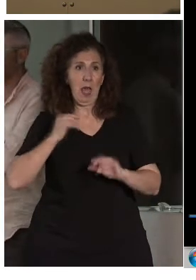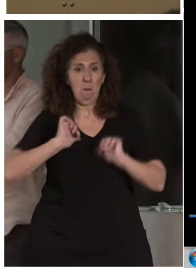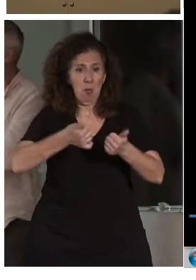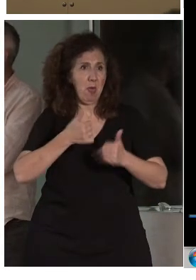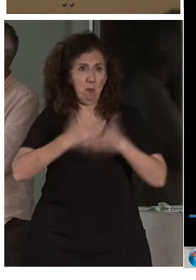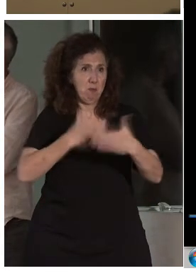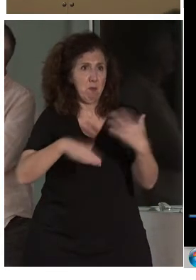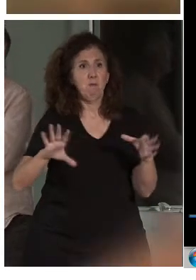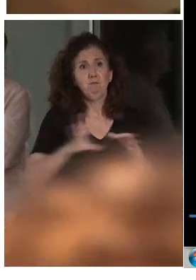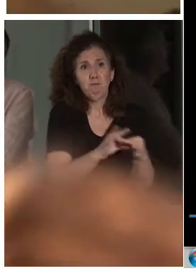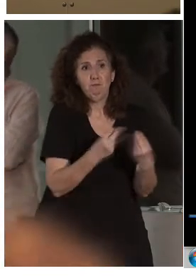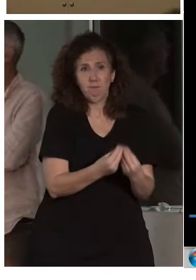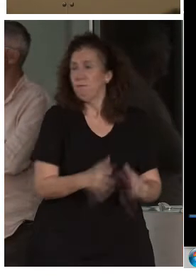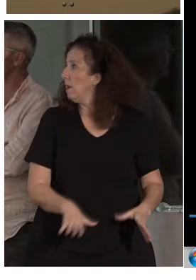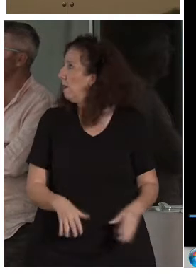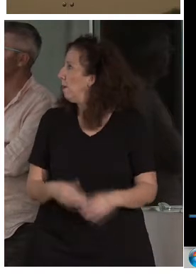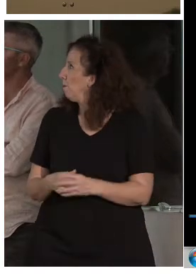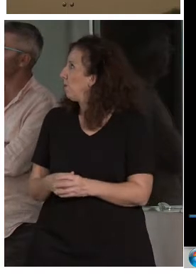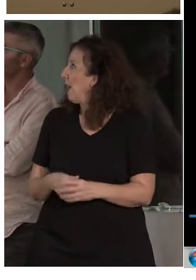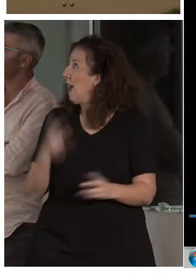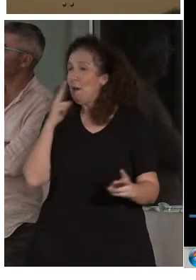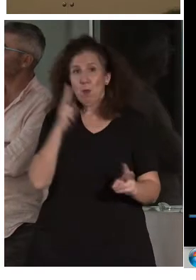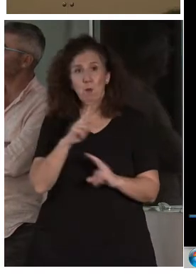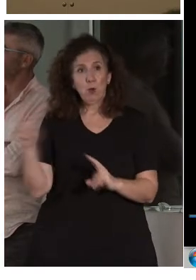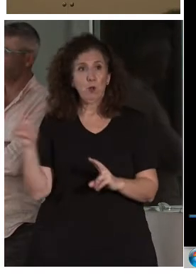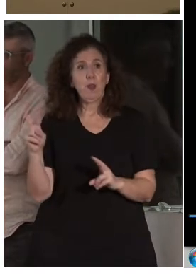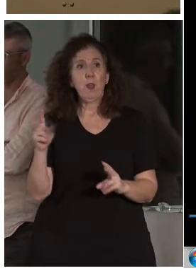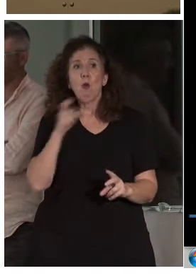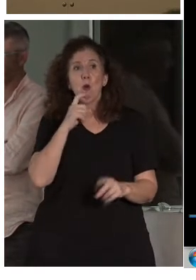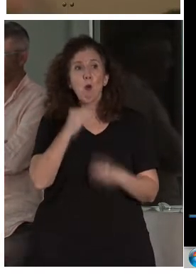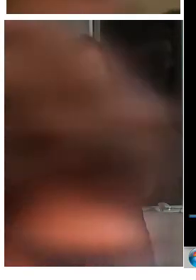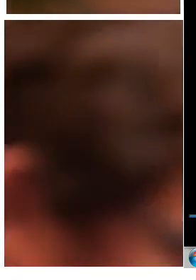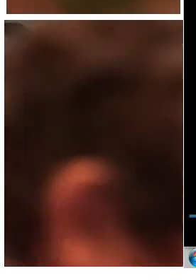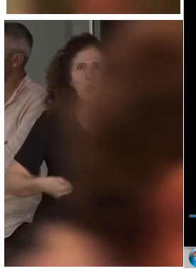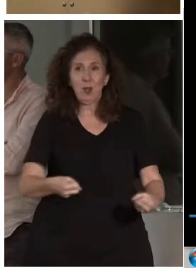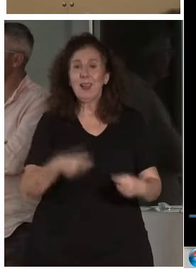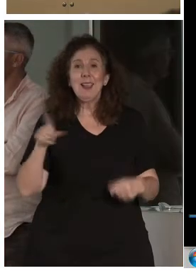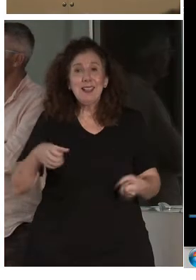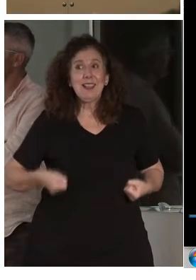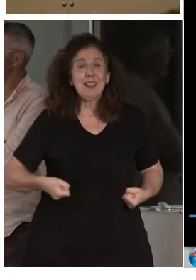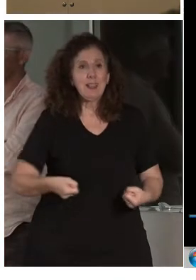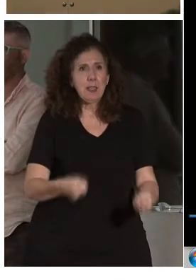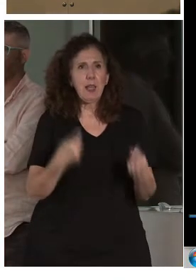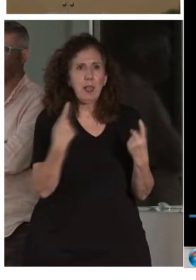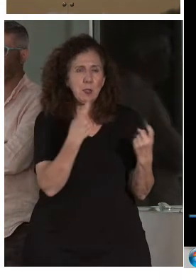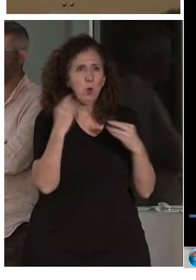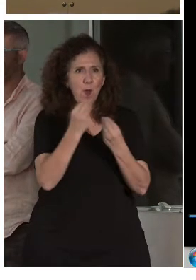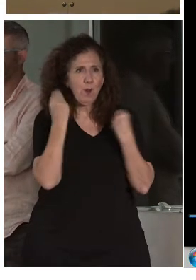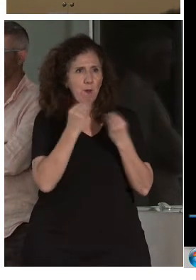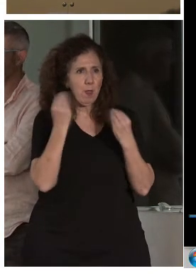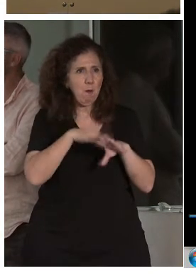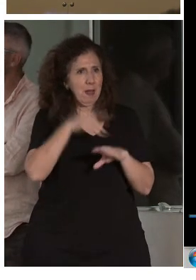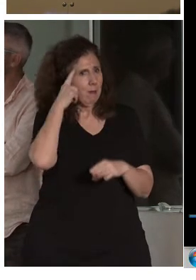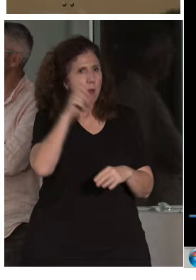proyecto Moviéndonos por los Parques Nacionales. Aquí aprenden lo básico de una Yolet. Esta silla requiere una formación para su